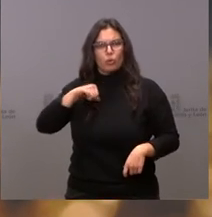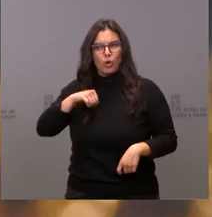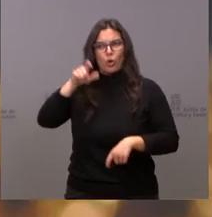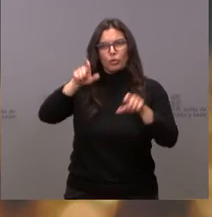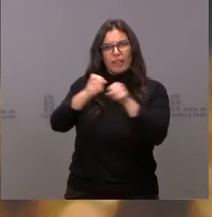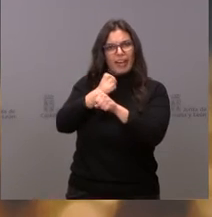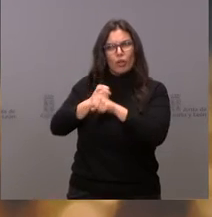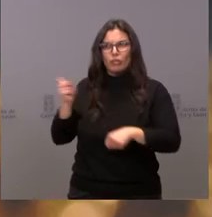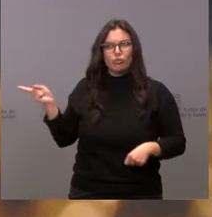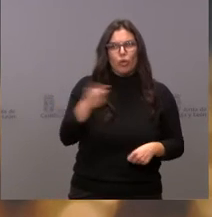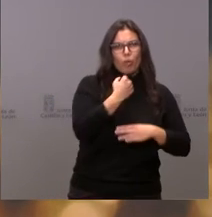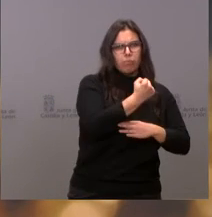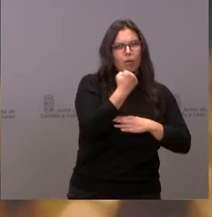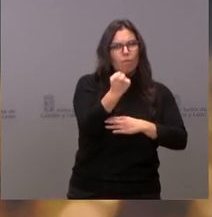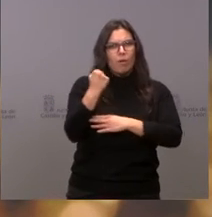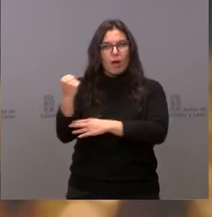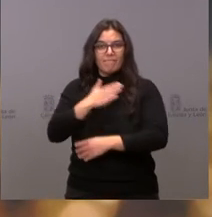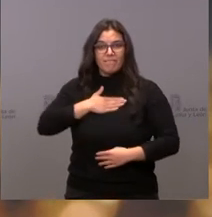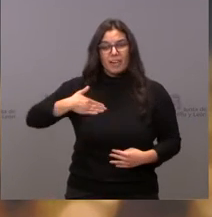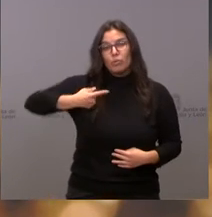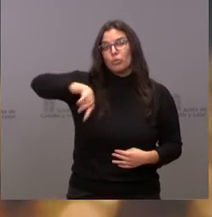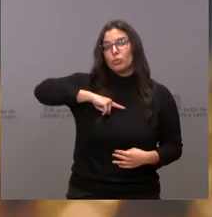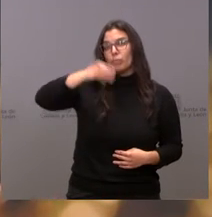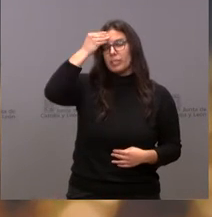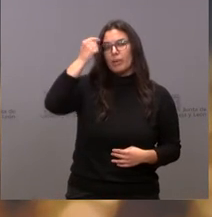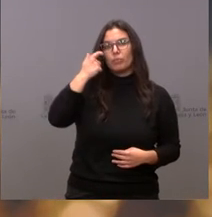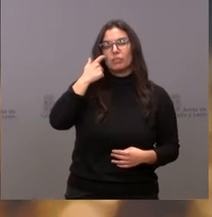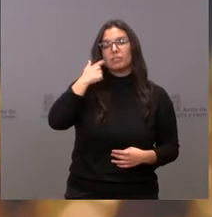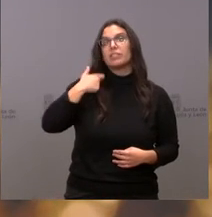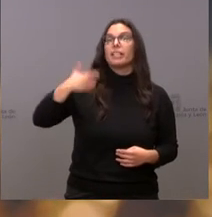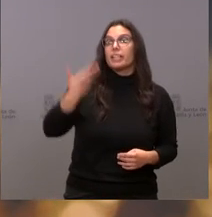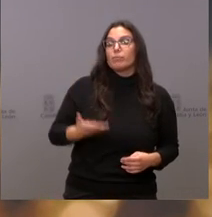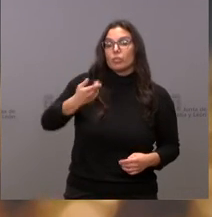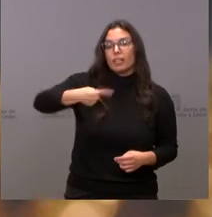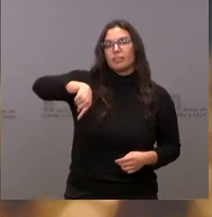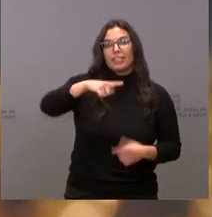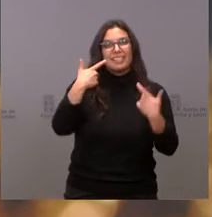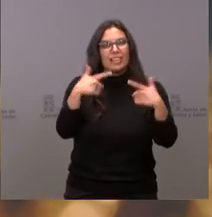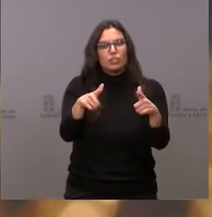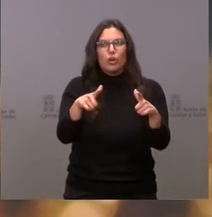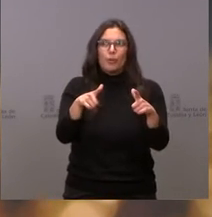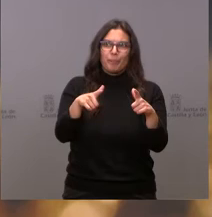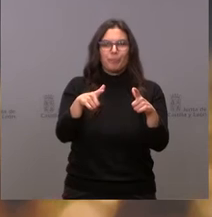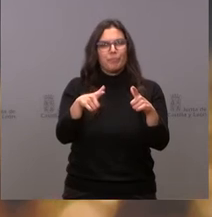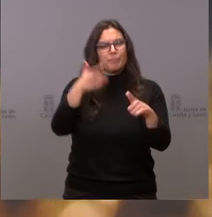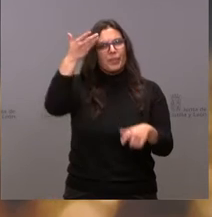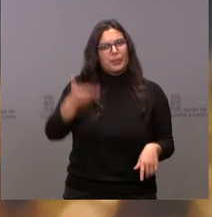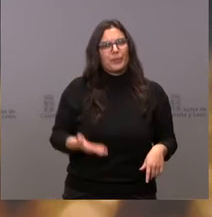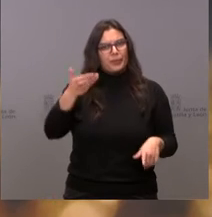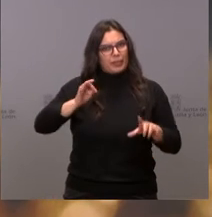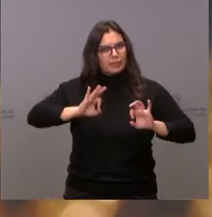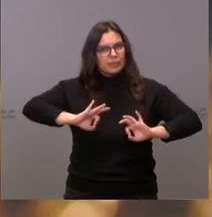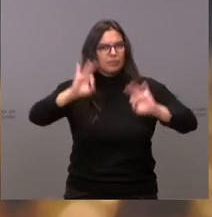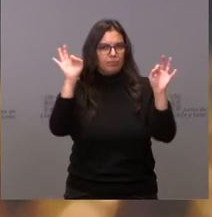trabajadores nos parece muy importante y es un sector ya lo he dicho especialmente relevante en la economía